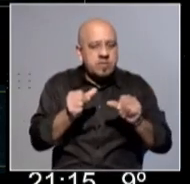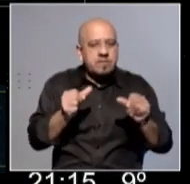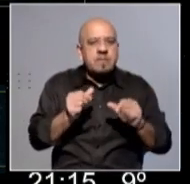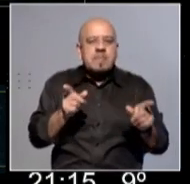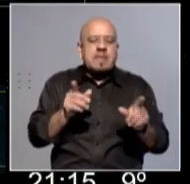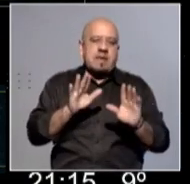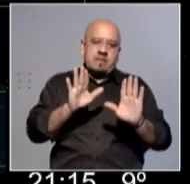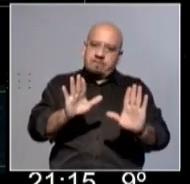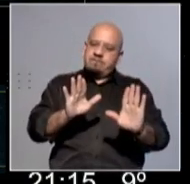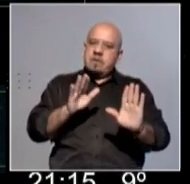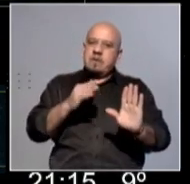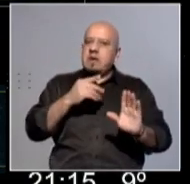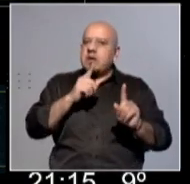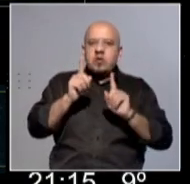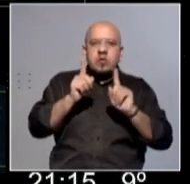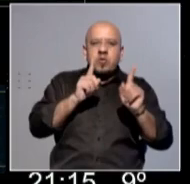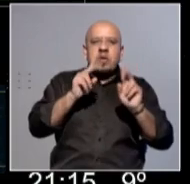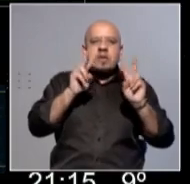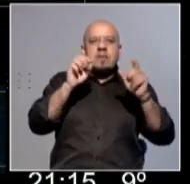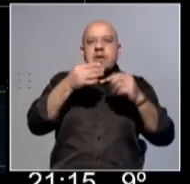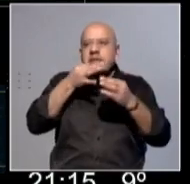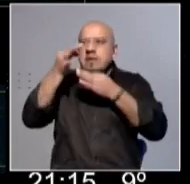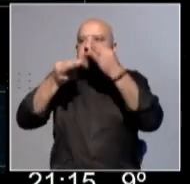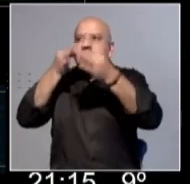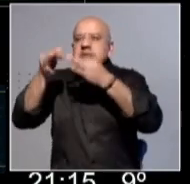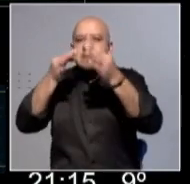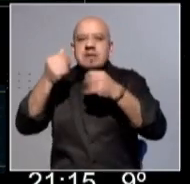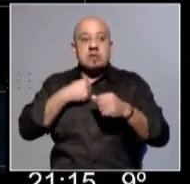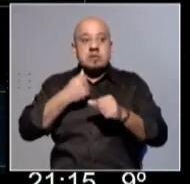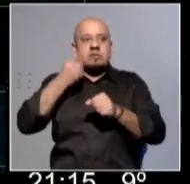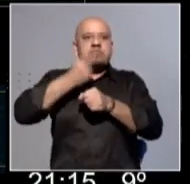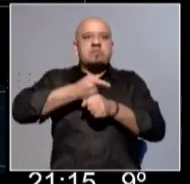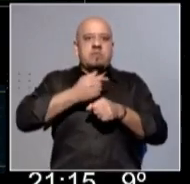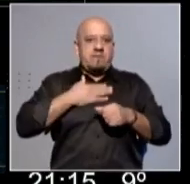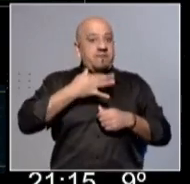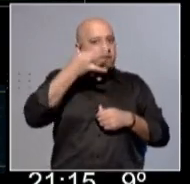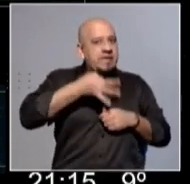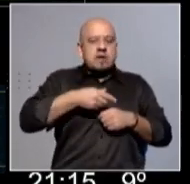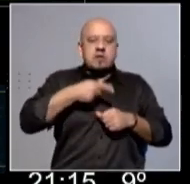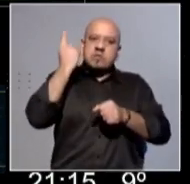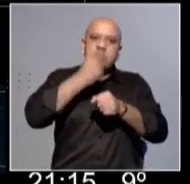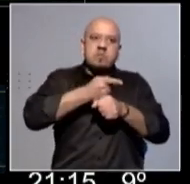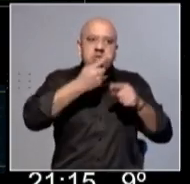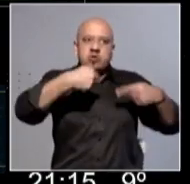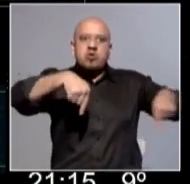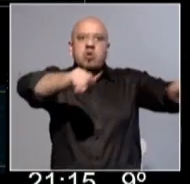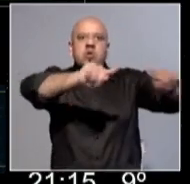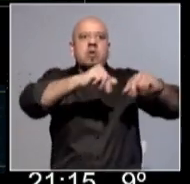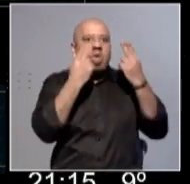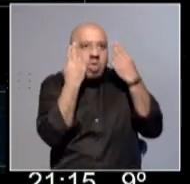no entendamos la idea de relato como la idea de imposición de mi verdad al resto de la sociedad.